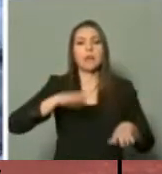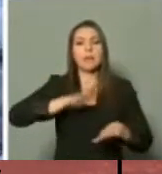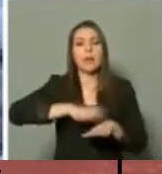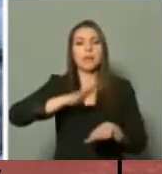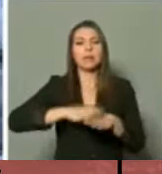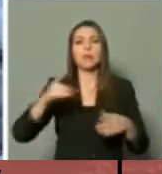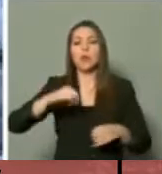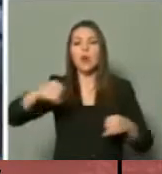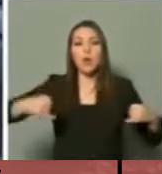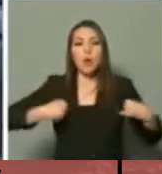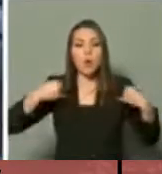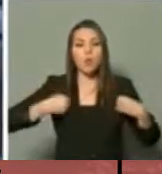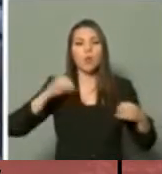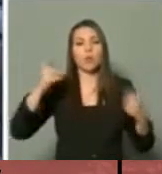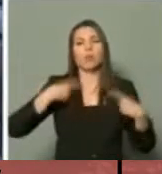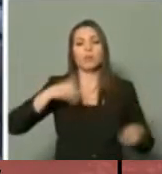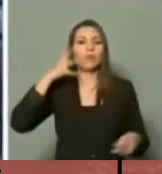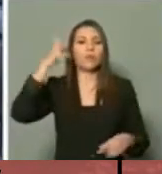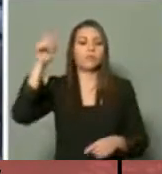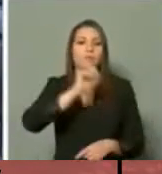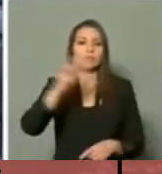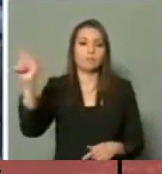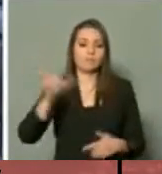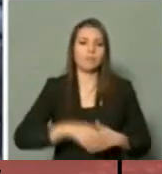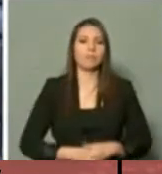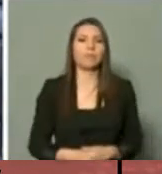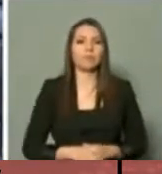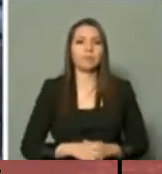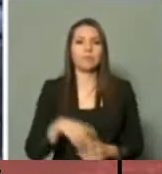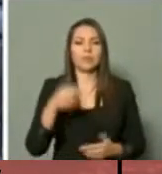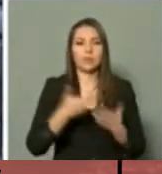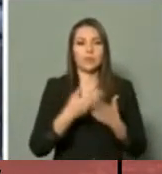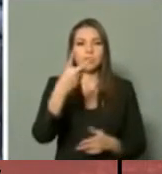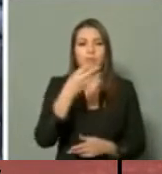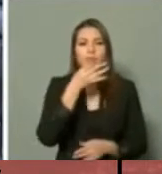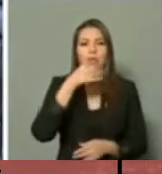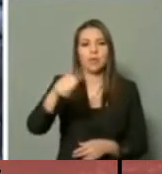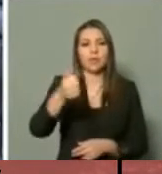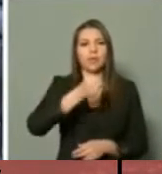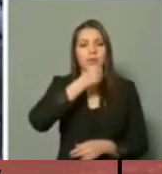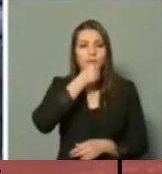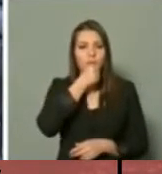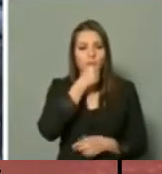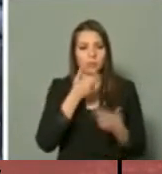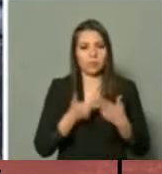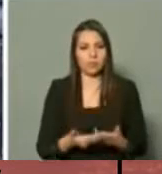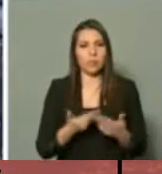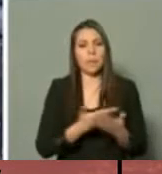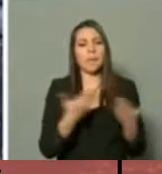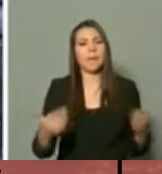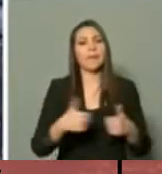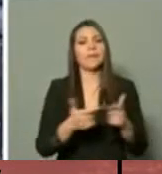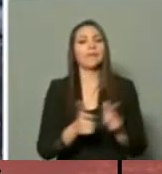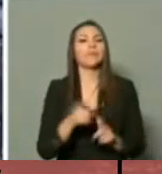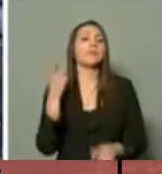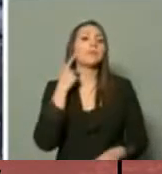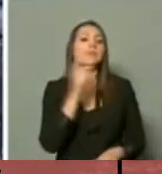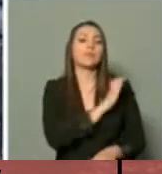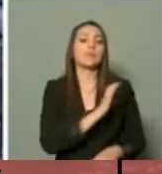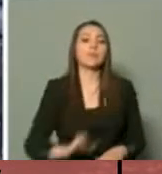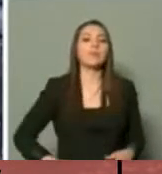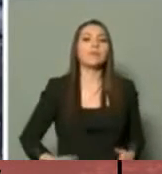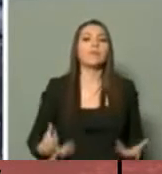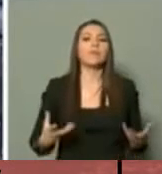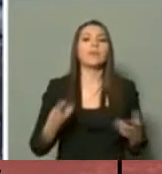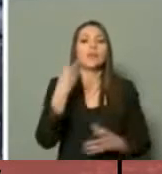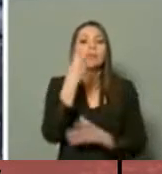jóvenes. Aún dispone candidata de 2:11 en su bolsa de tiempo. A continuación, el candidato de la candidatura común, Juntos